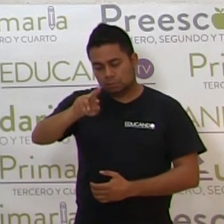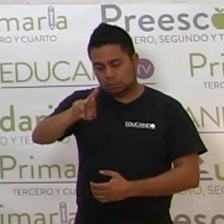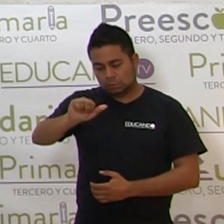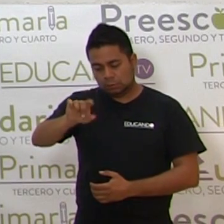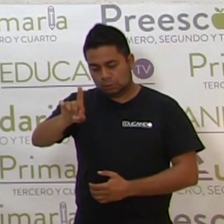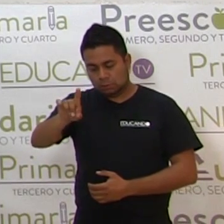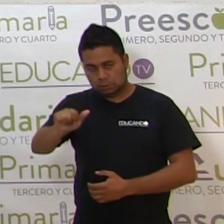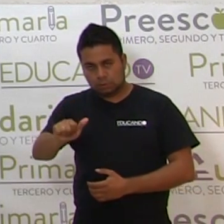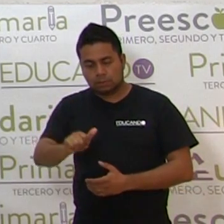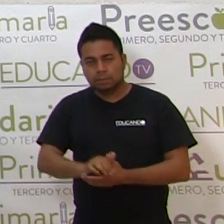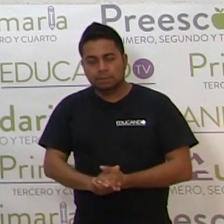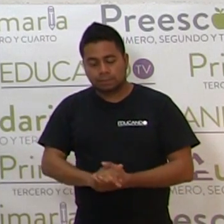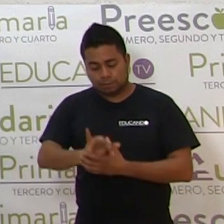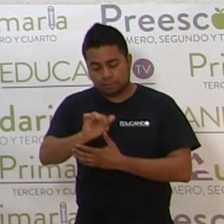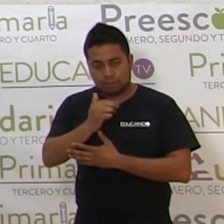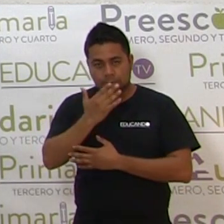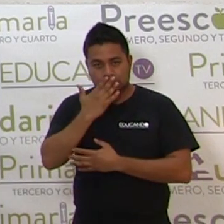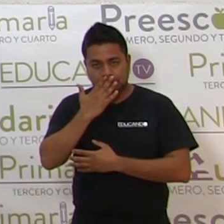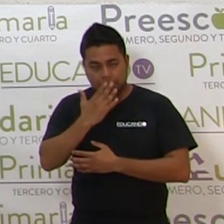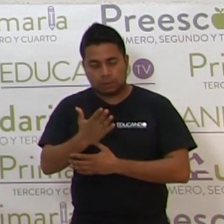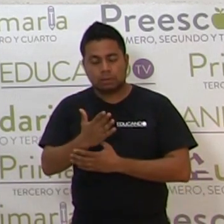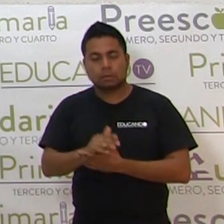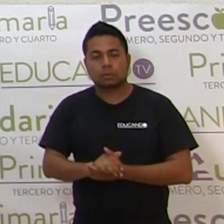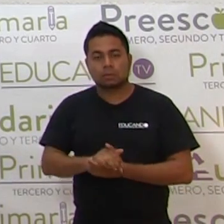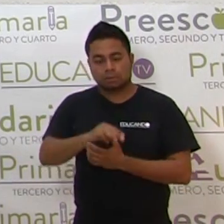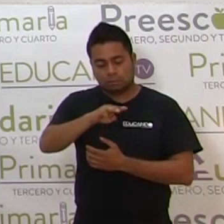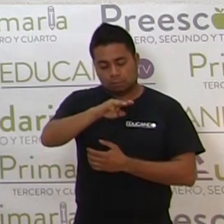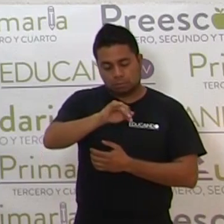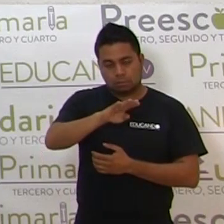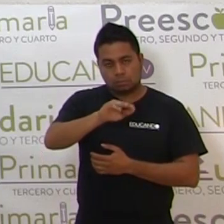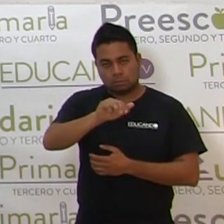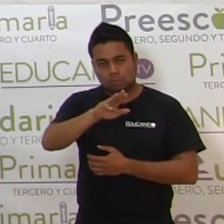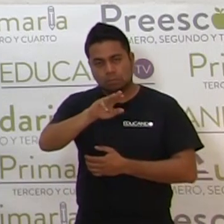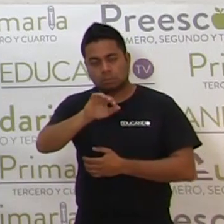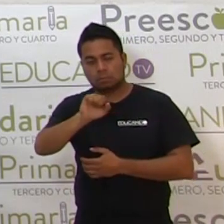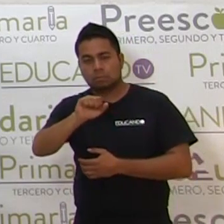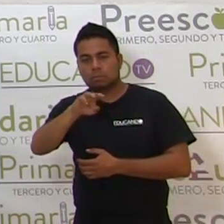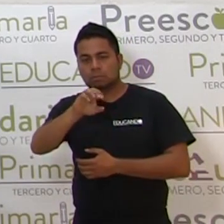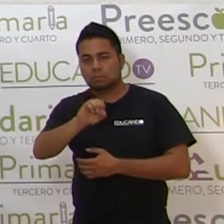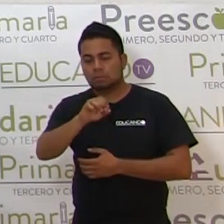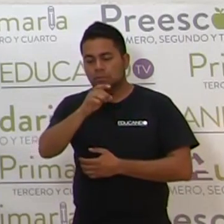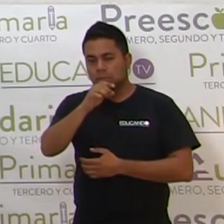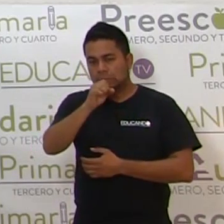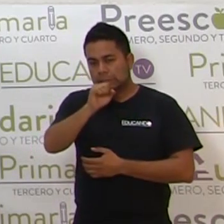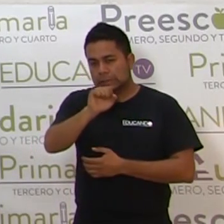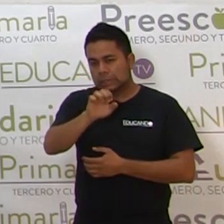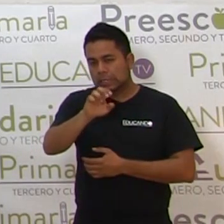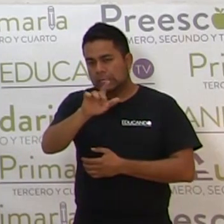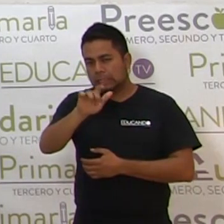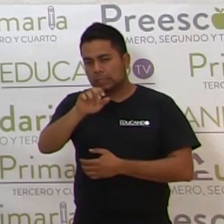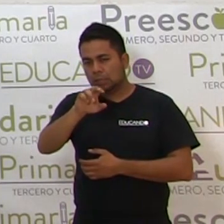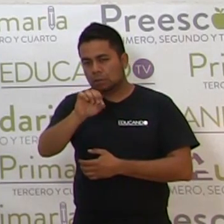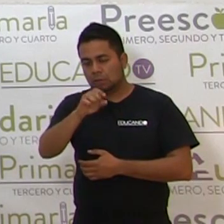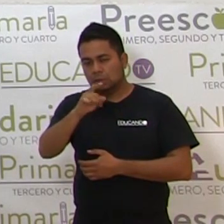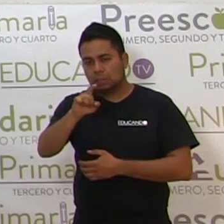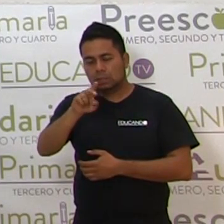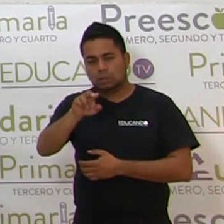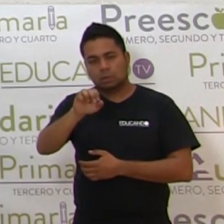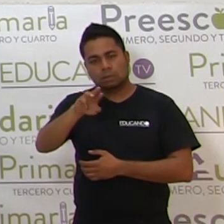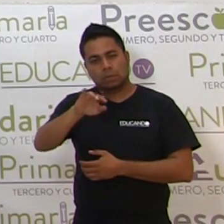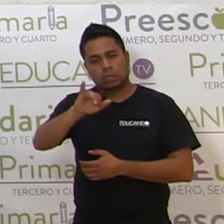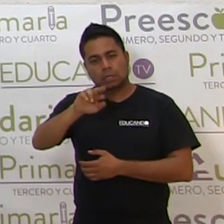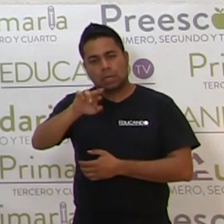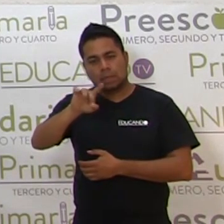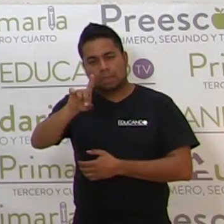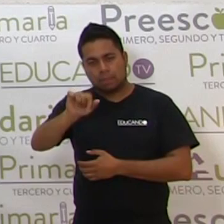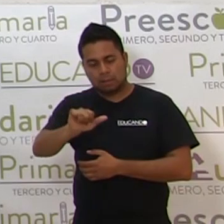mirada. Bien, mi abismo se llenó de su mirada. Ahora,